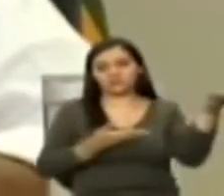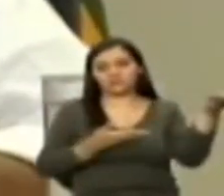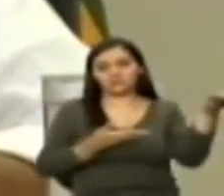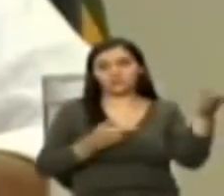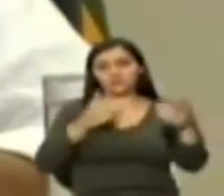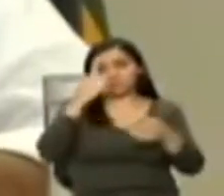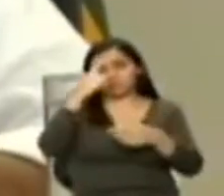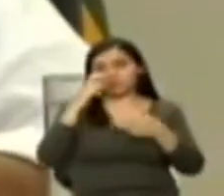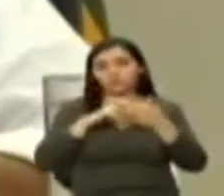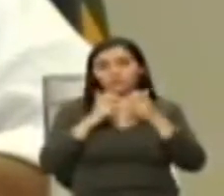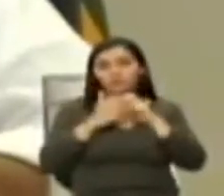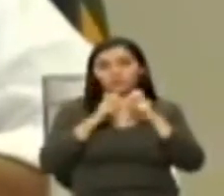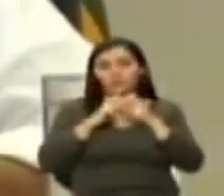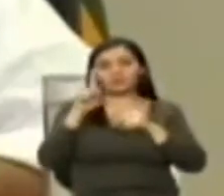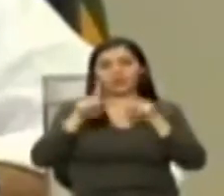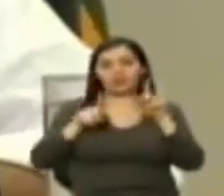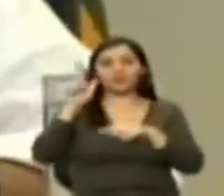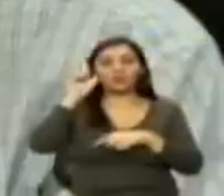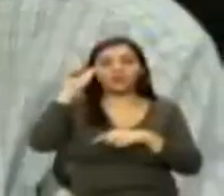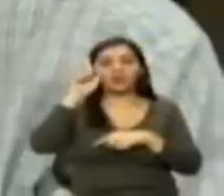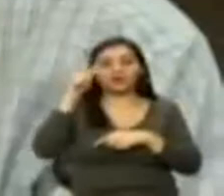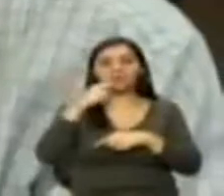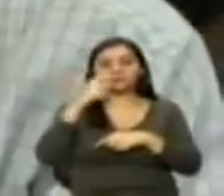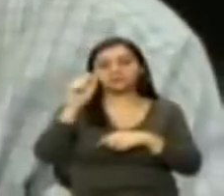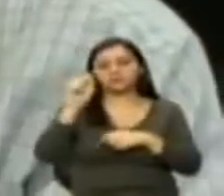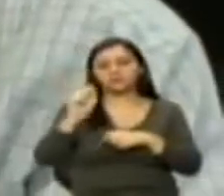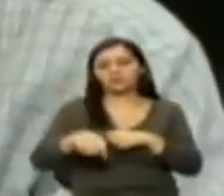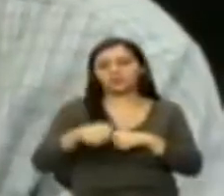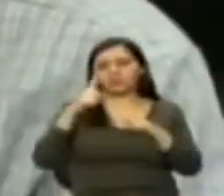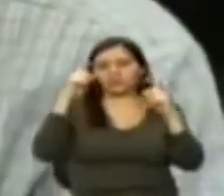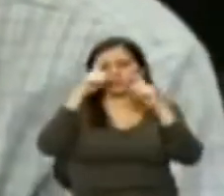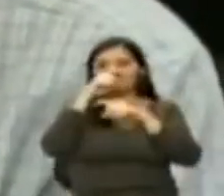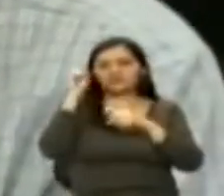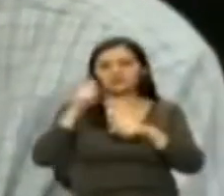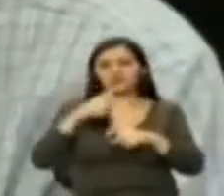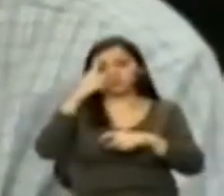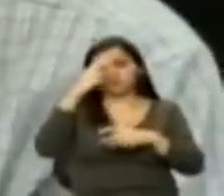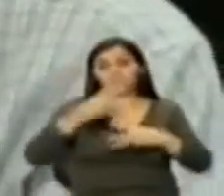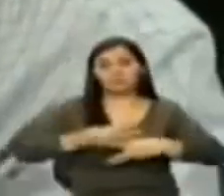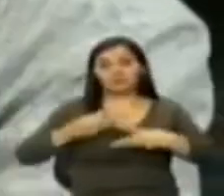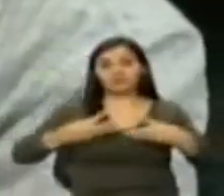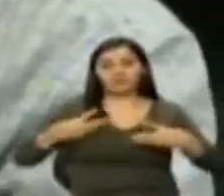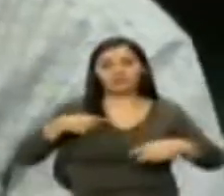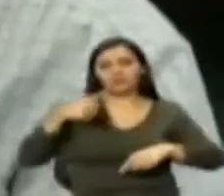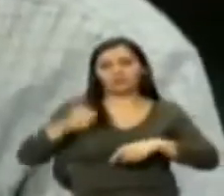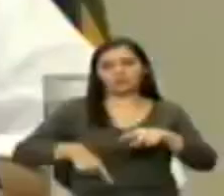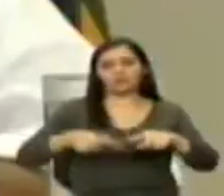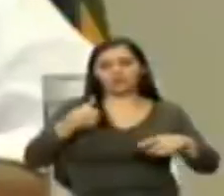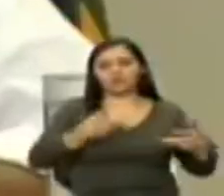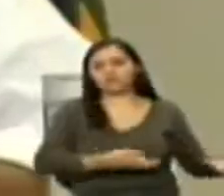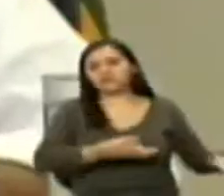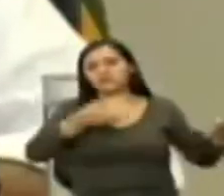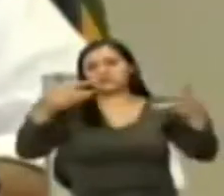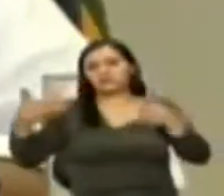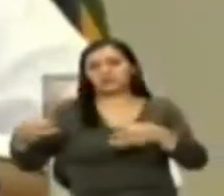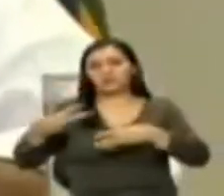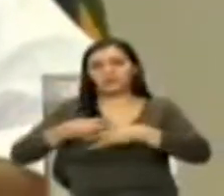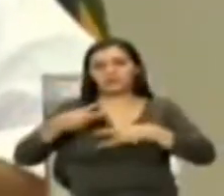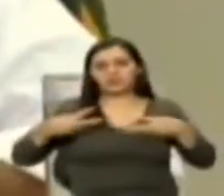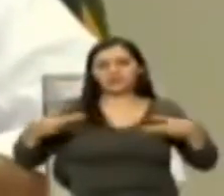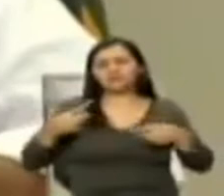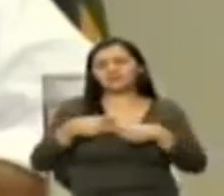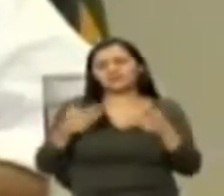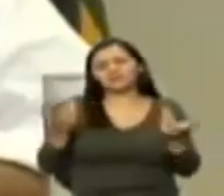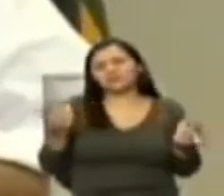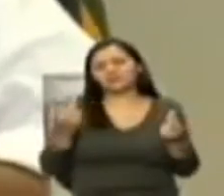hubo problemas con algunos dirigentes. Había complicaciones, señor presidente, de la dotación de materiales en esa zona. Impidieron sacar material. No es